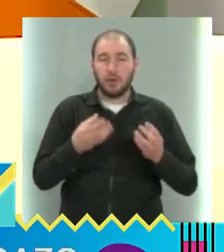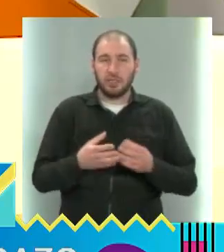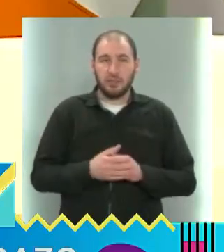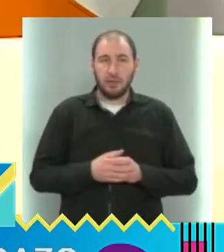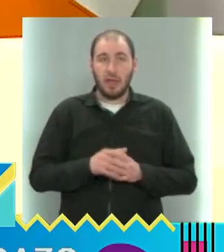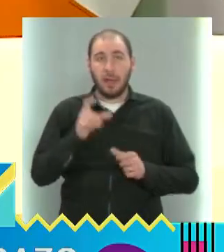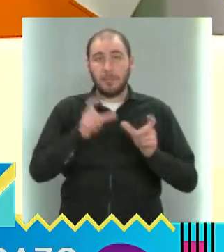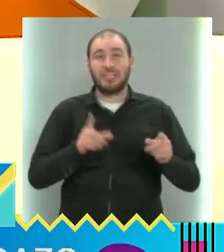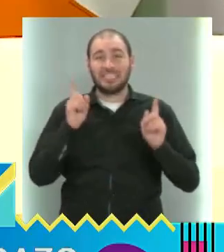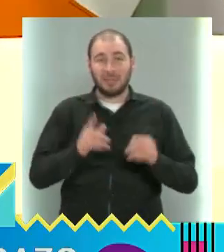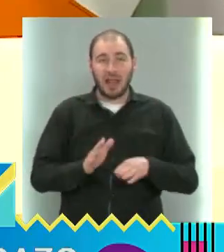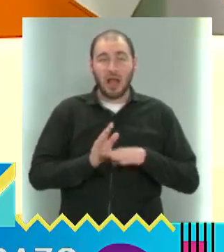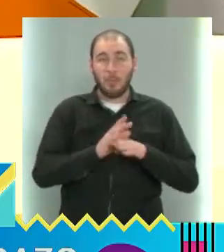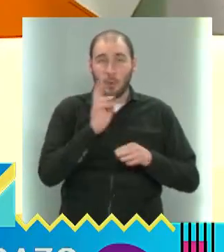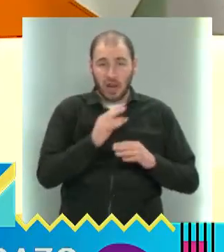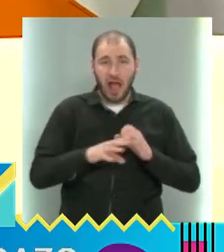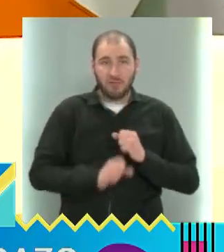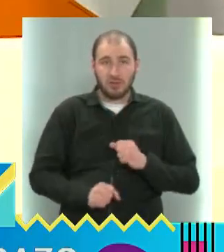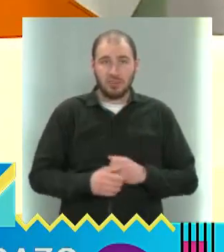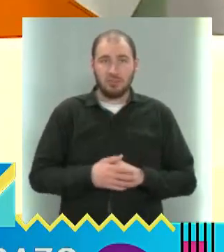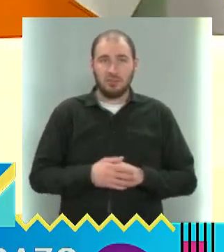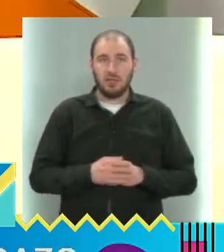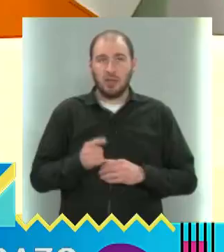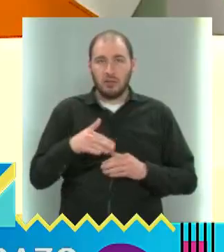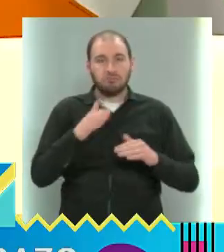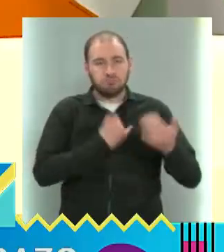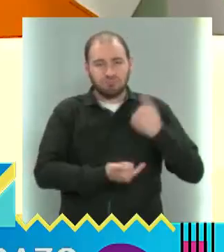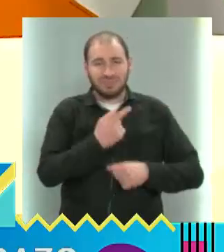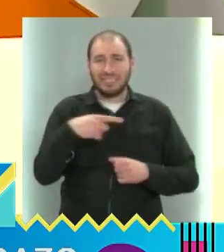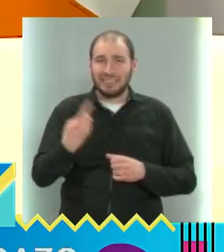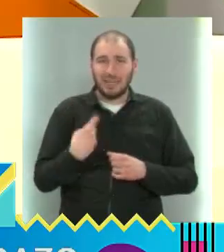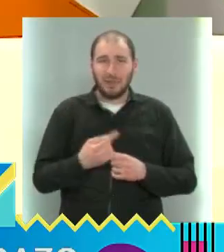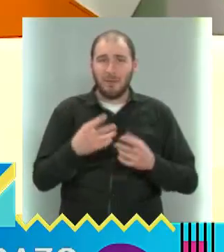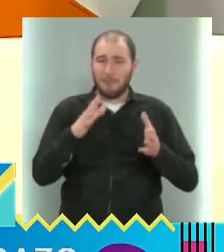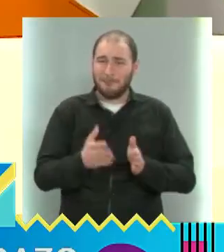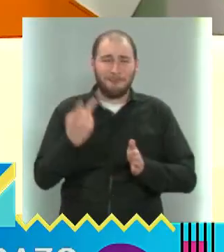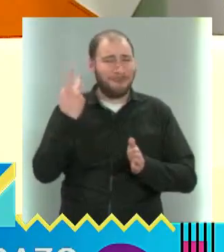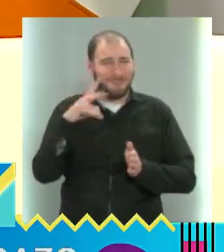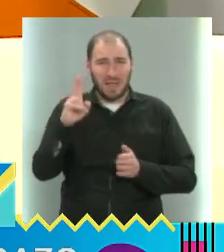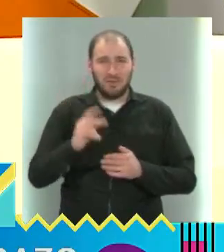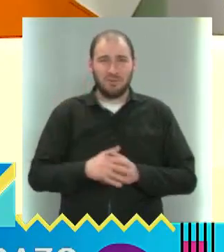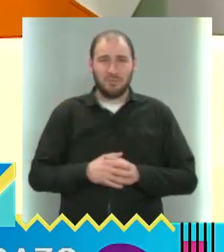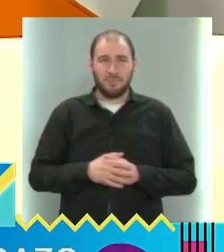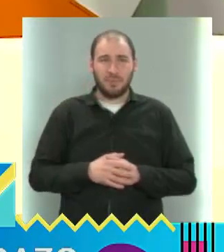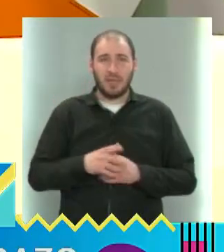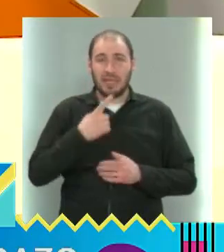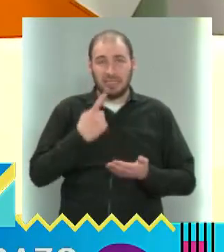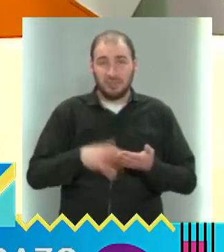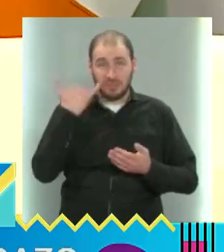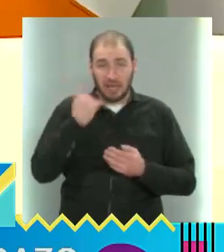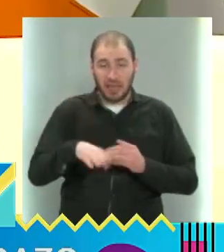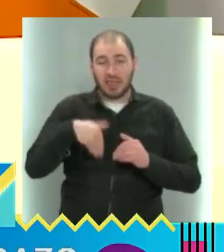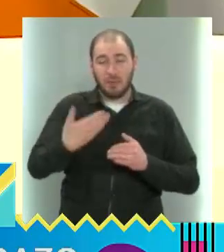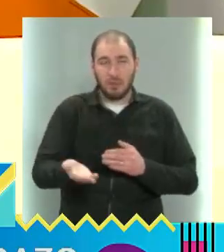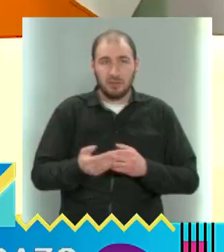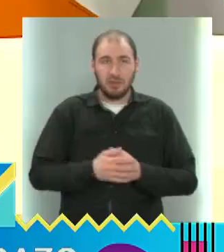quienes también hemos acompañado a las mujeres que abortan, lo que sí escuchamos todo el tiempo es que la peor parte de la situación, una vez tomada la decisión, fue